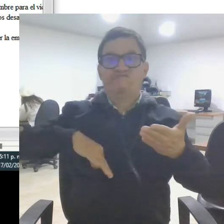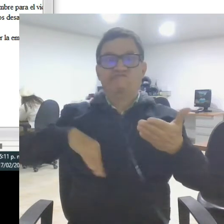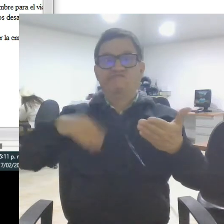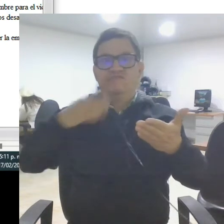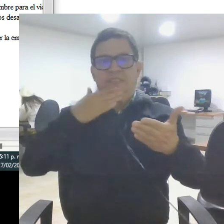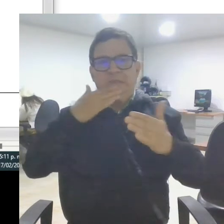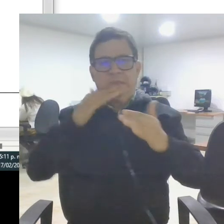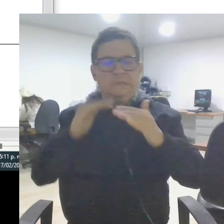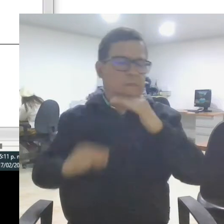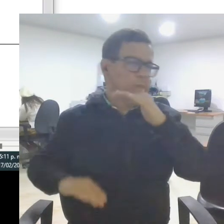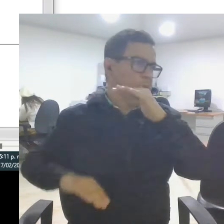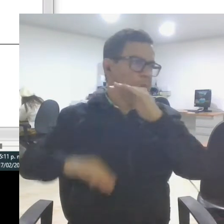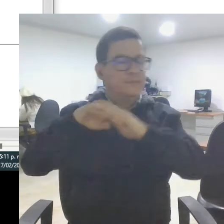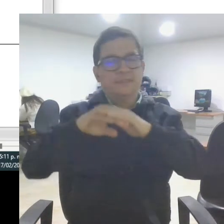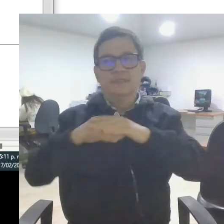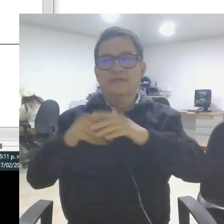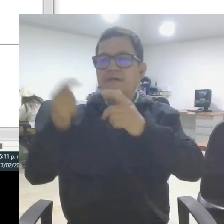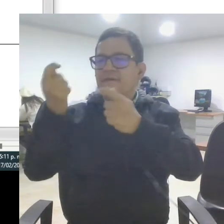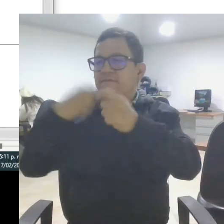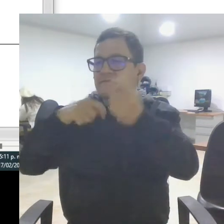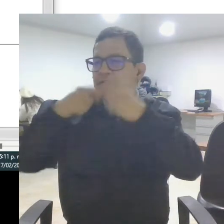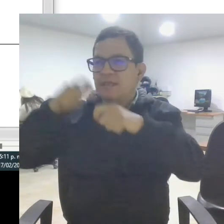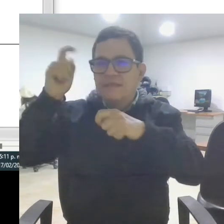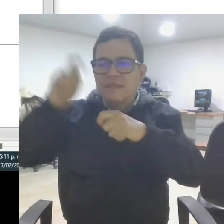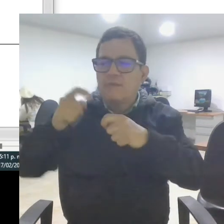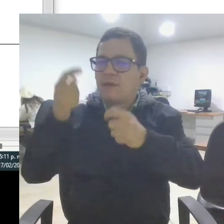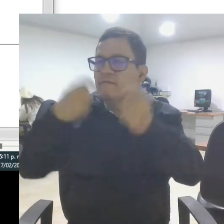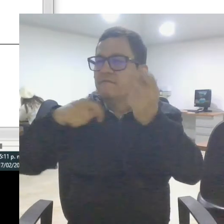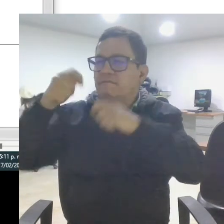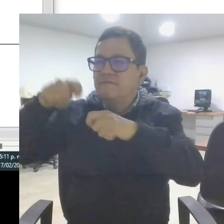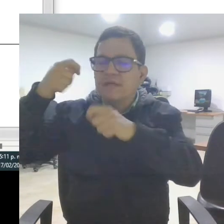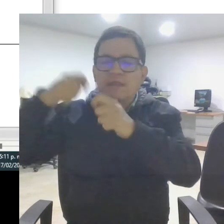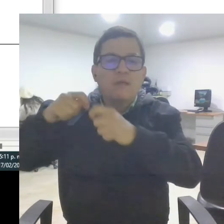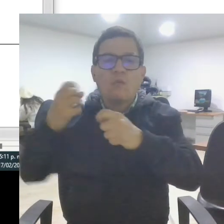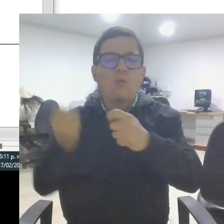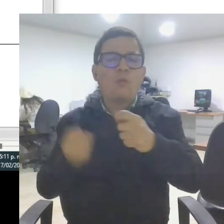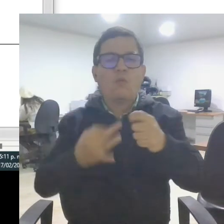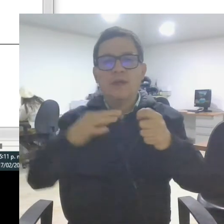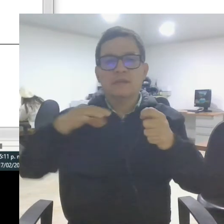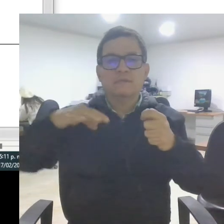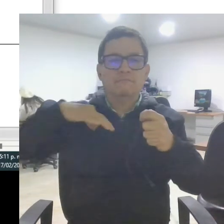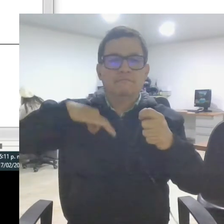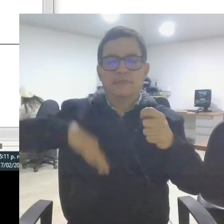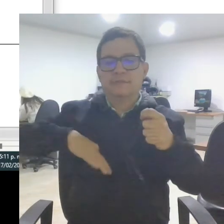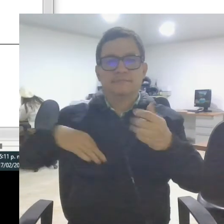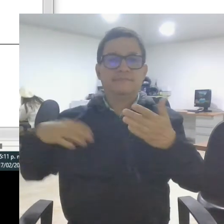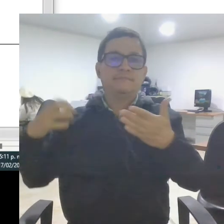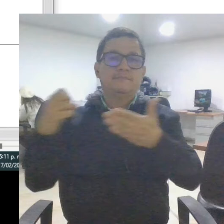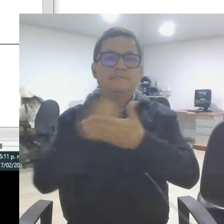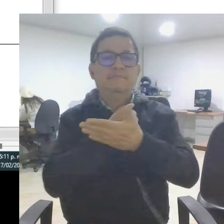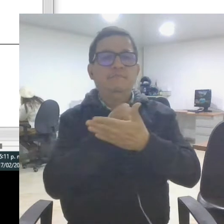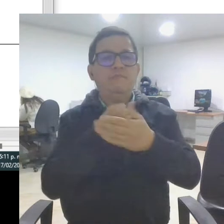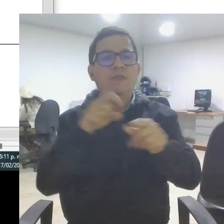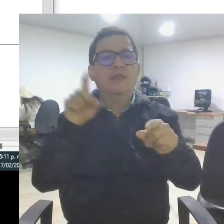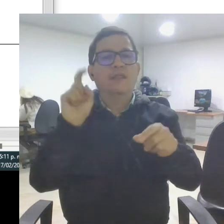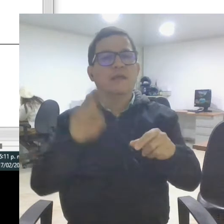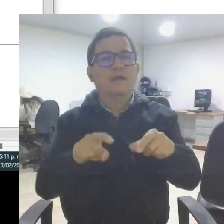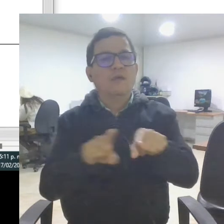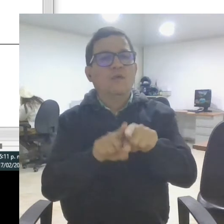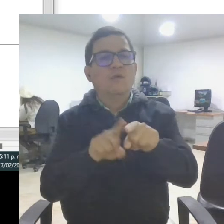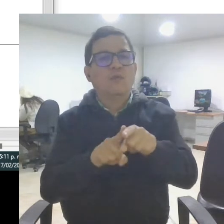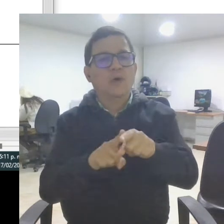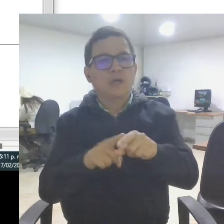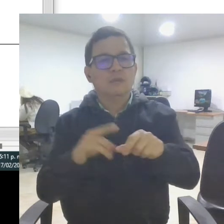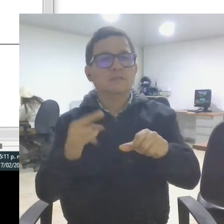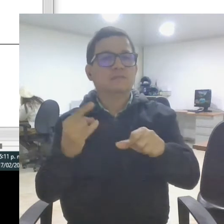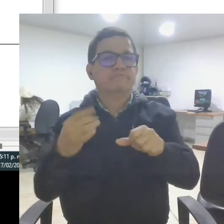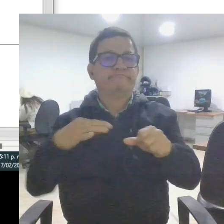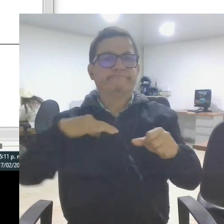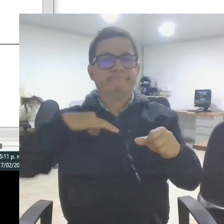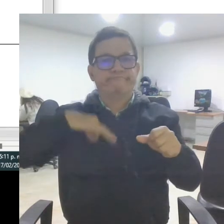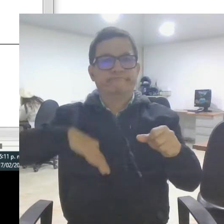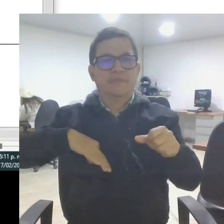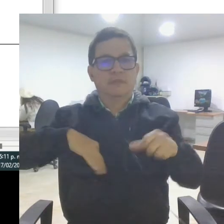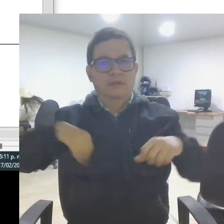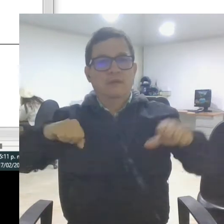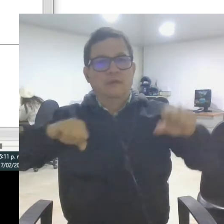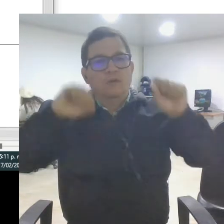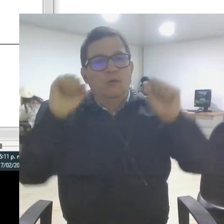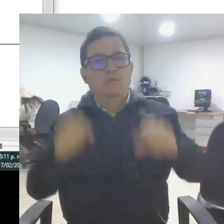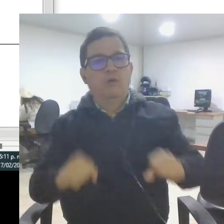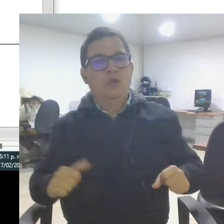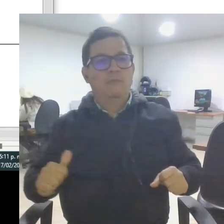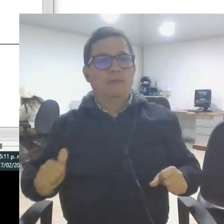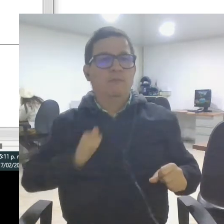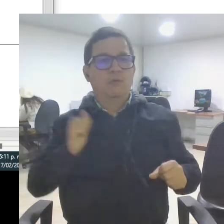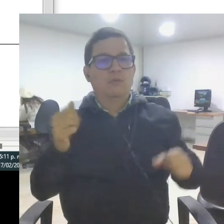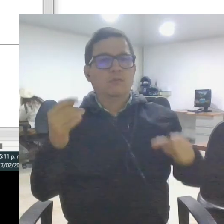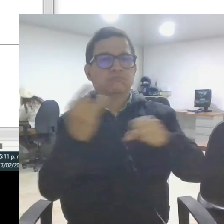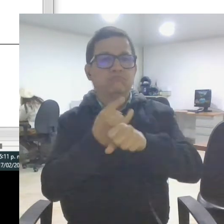decir, acá me están pidiendo saber qué utilidad puedo tener para aprovechar estos